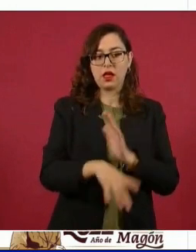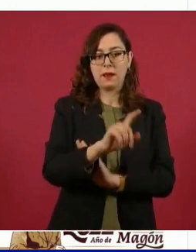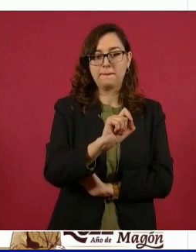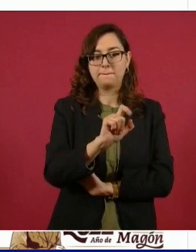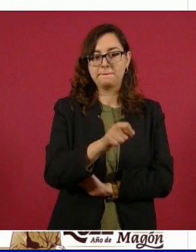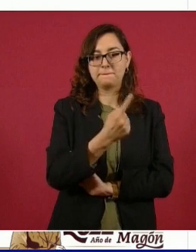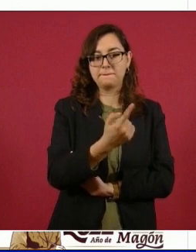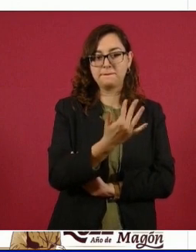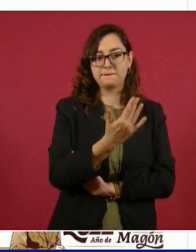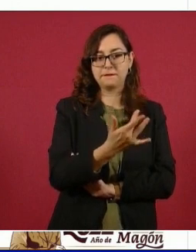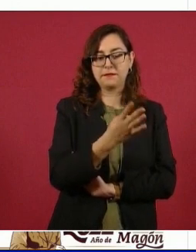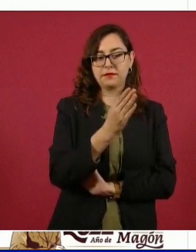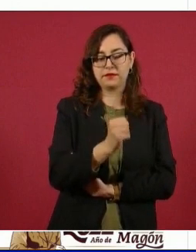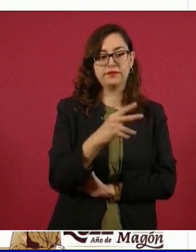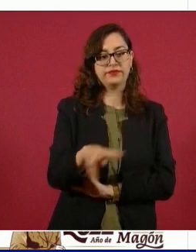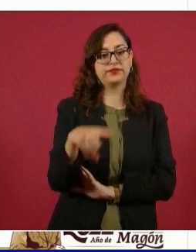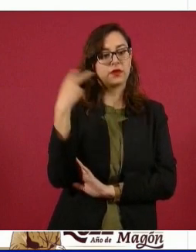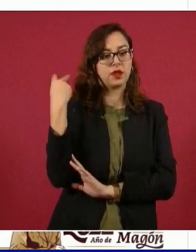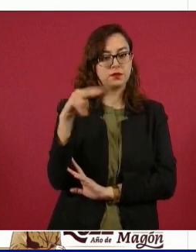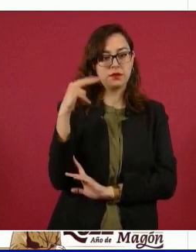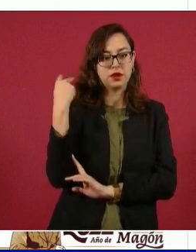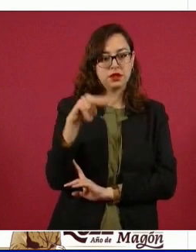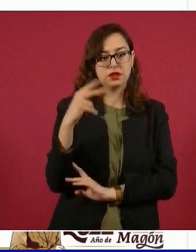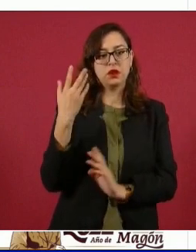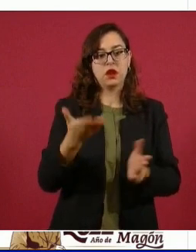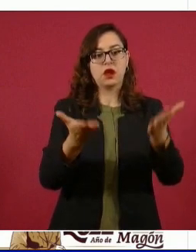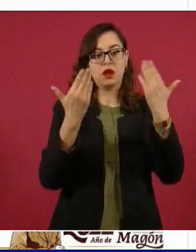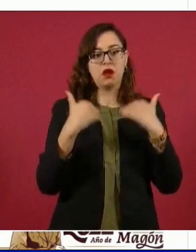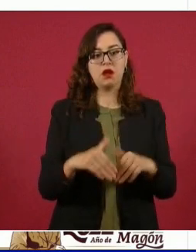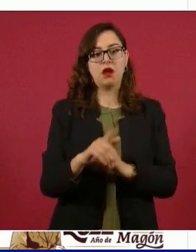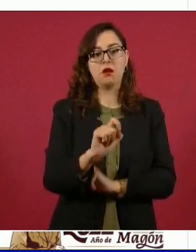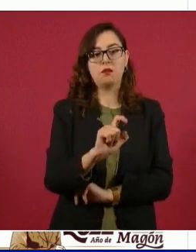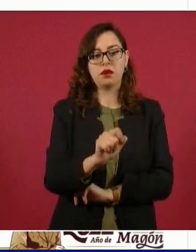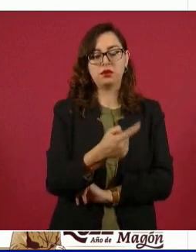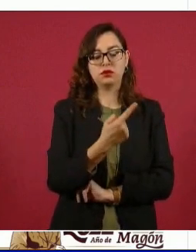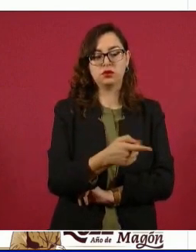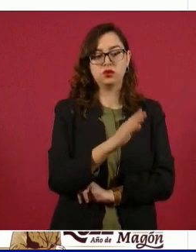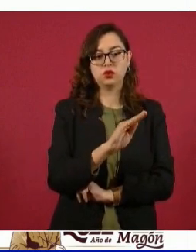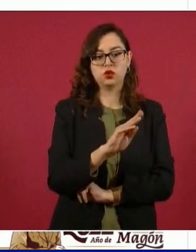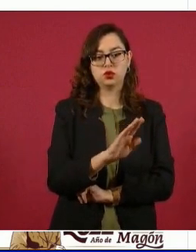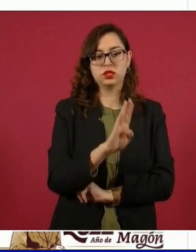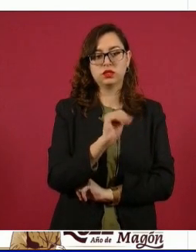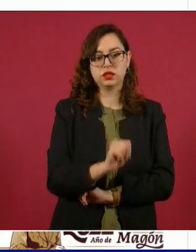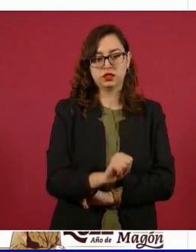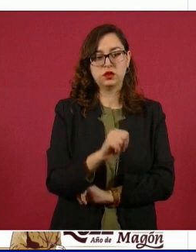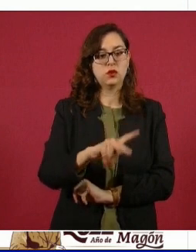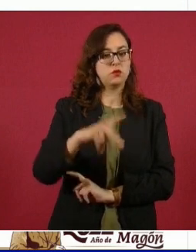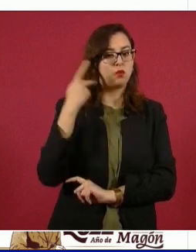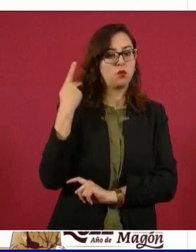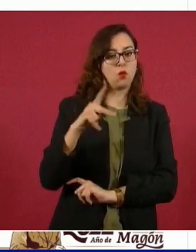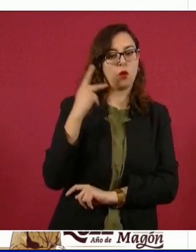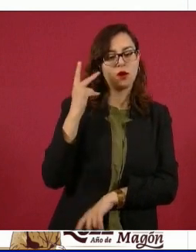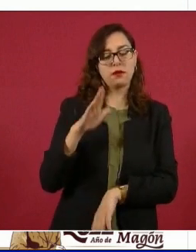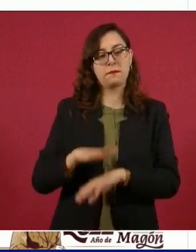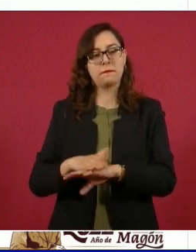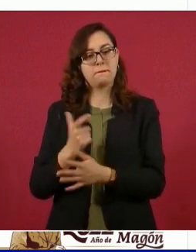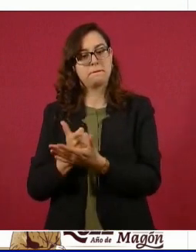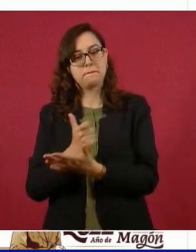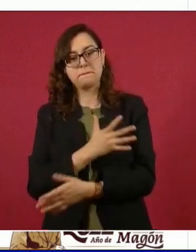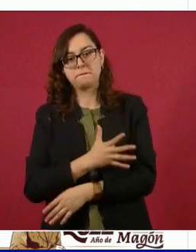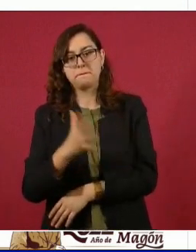en Álamo, Veracruz, de franquicia Pemex, y 21.89 de Valero en Atlixco, Puebla. Las más